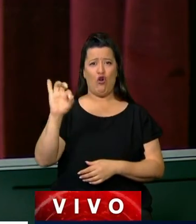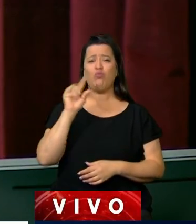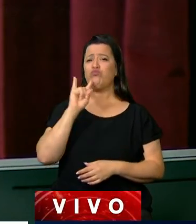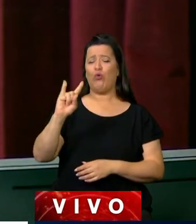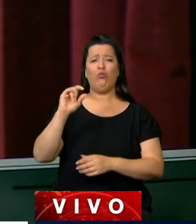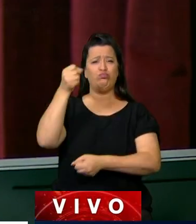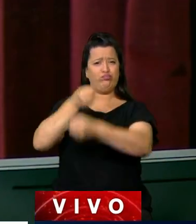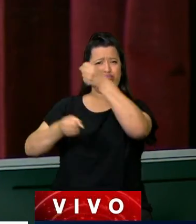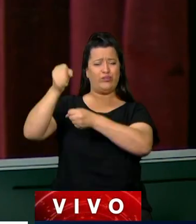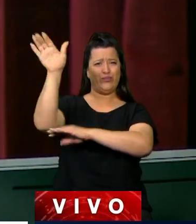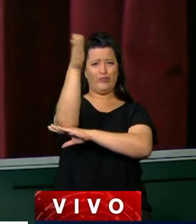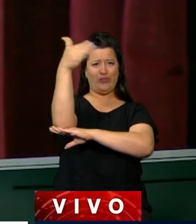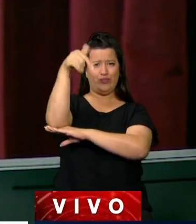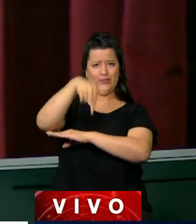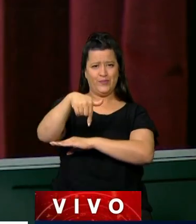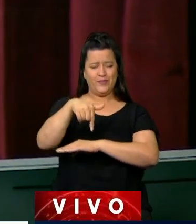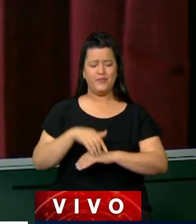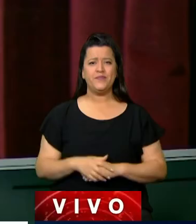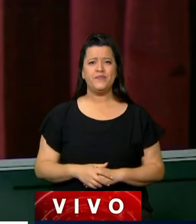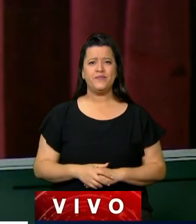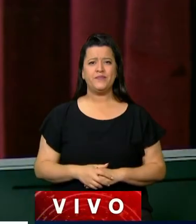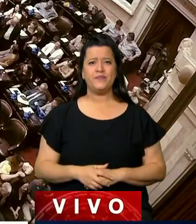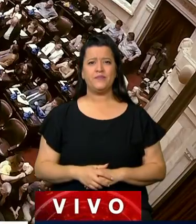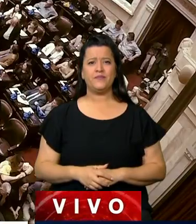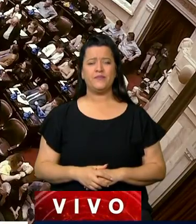la bandera en el mástil de ceremonia.